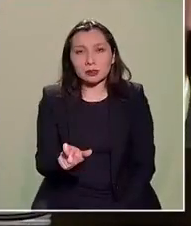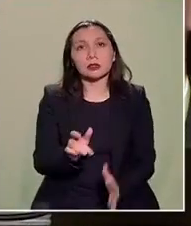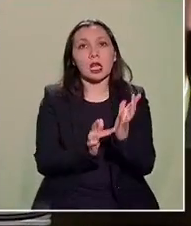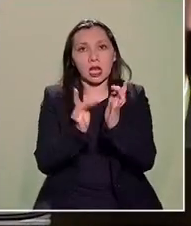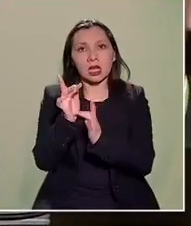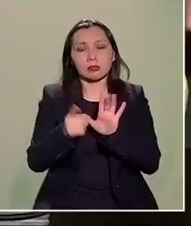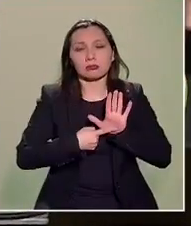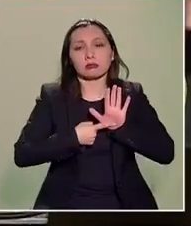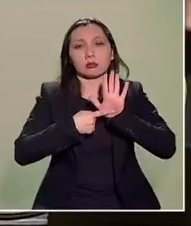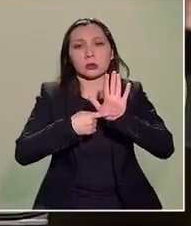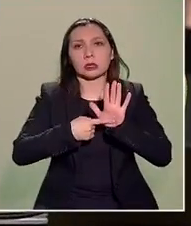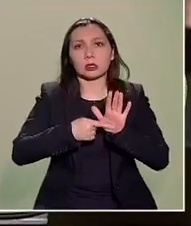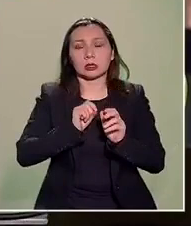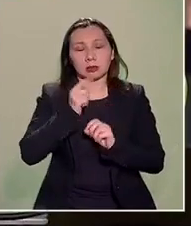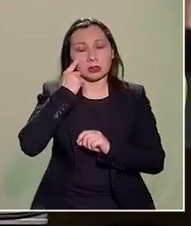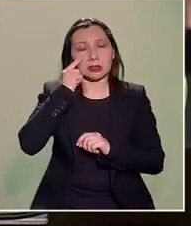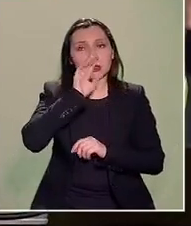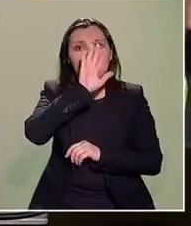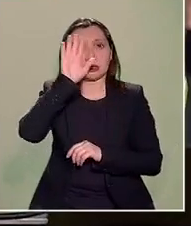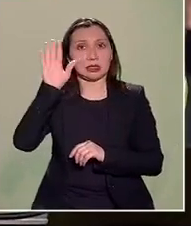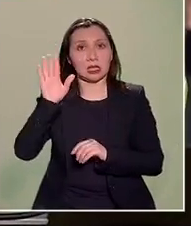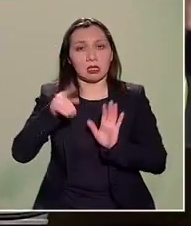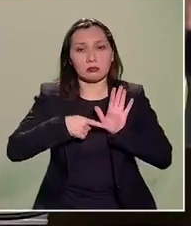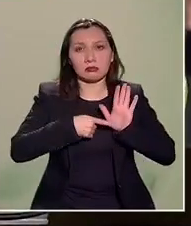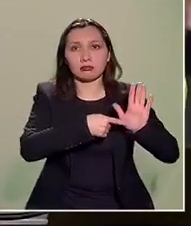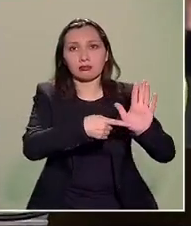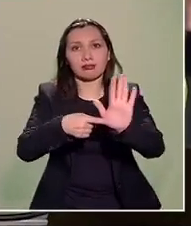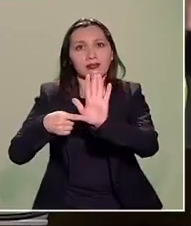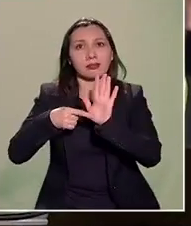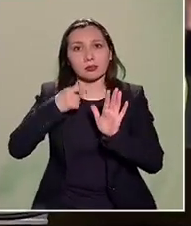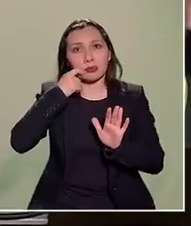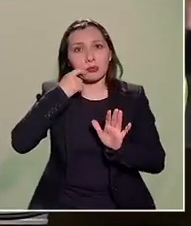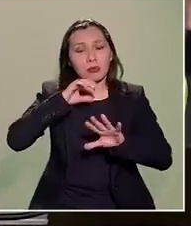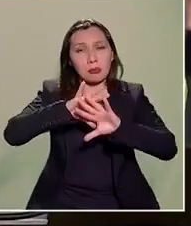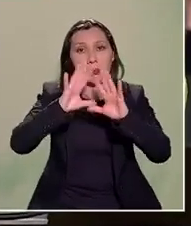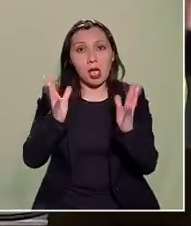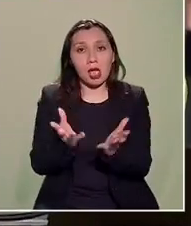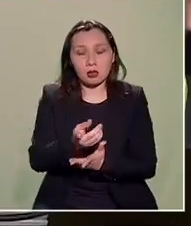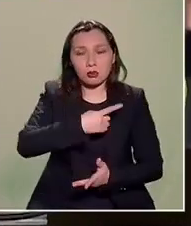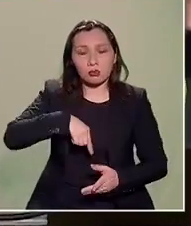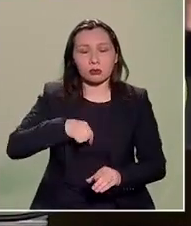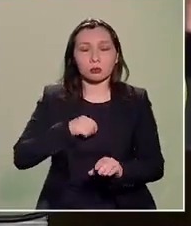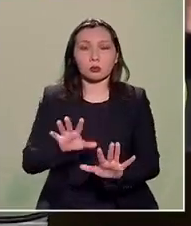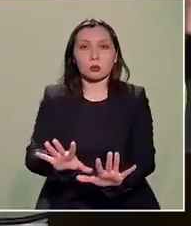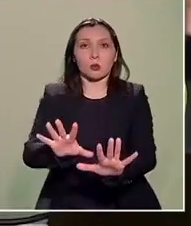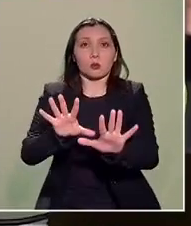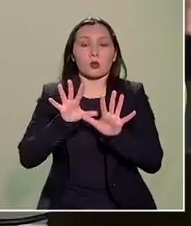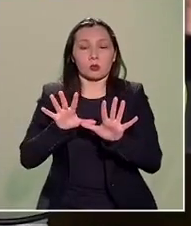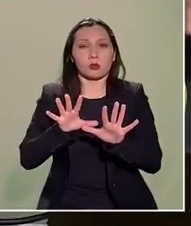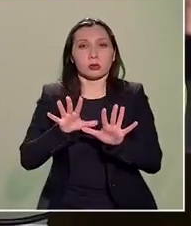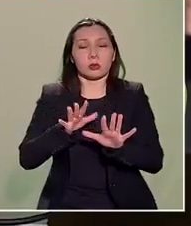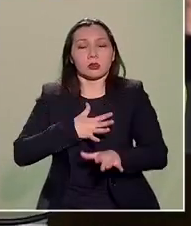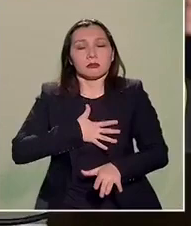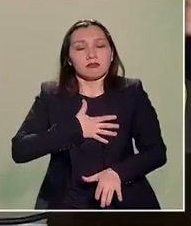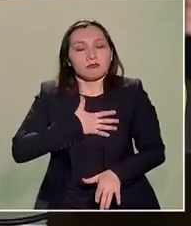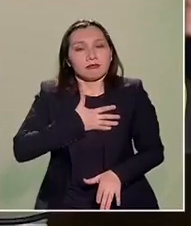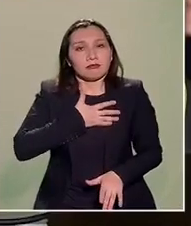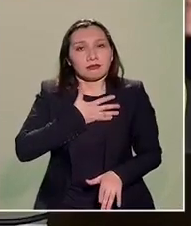cristo reveló su divinidad a través de la humanidad es algo que nos deja maravillo maravillarnos